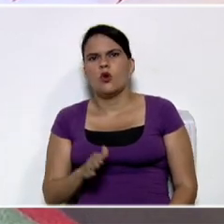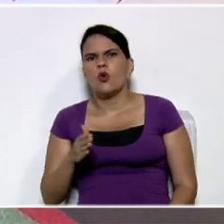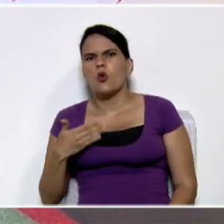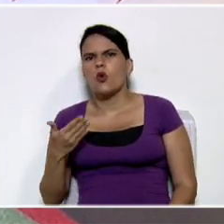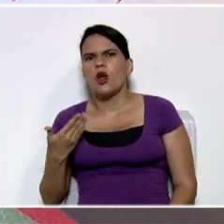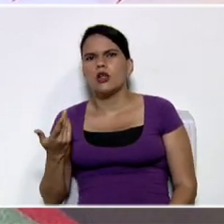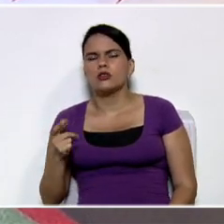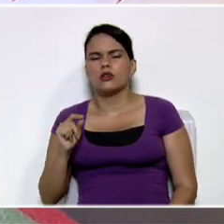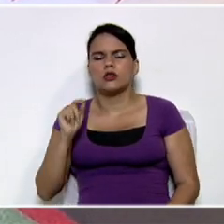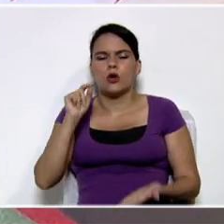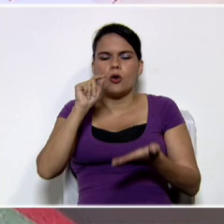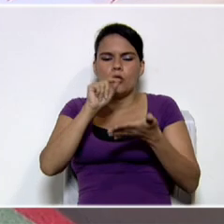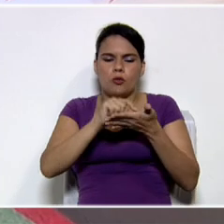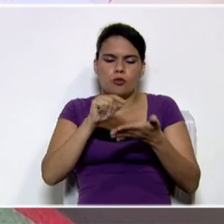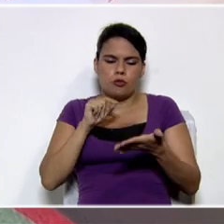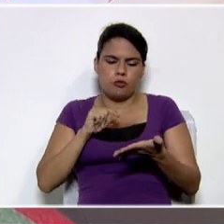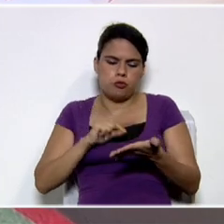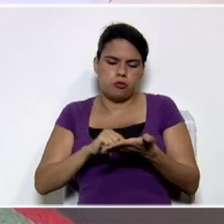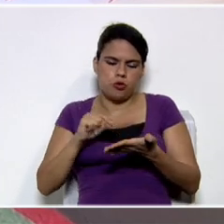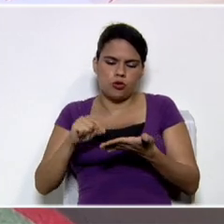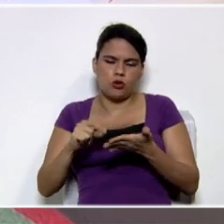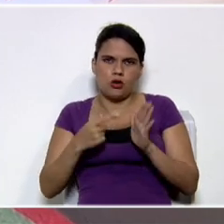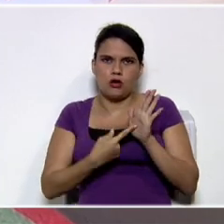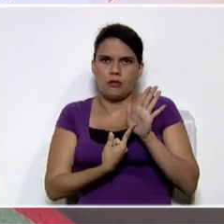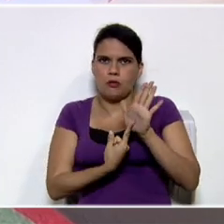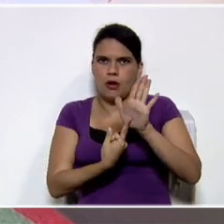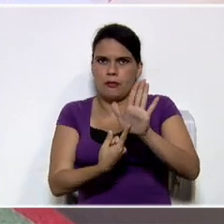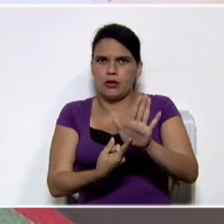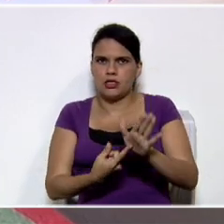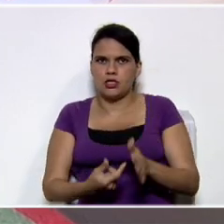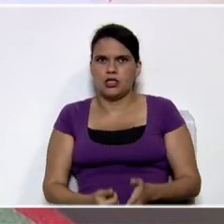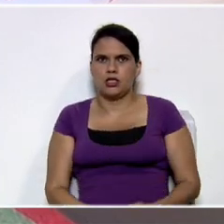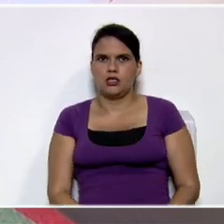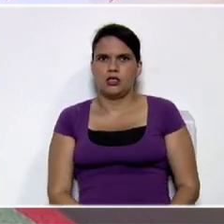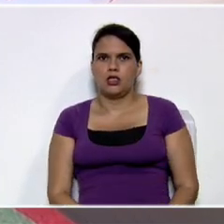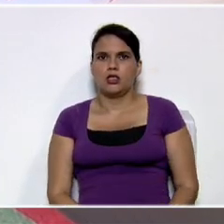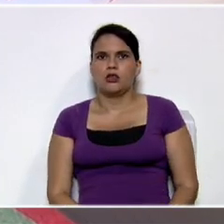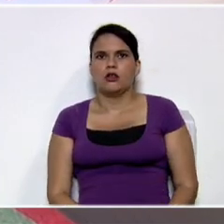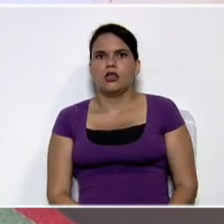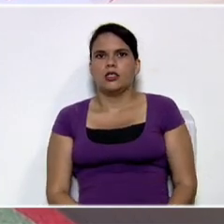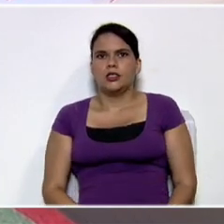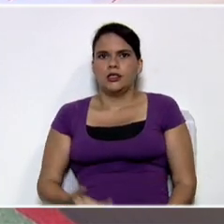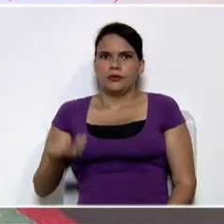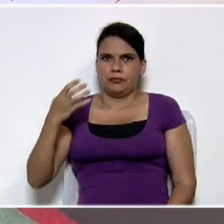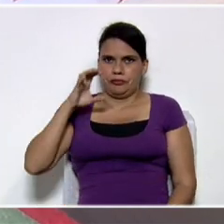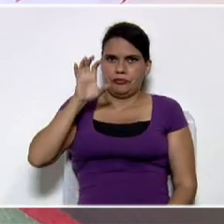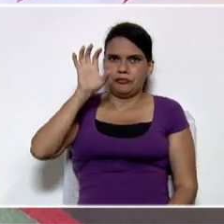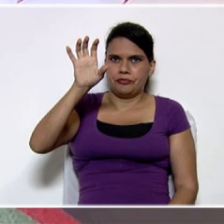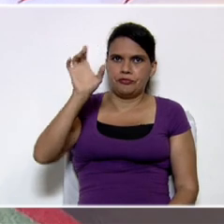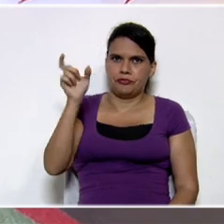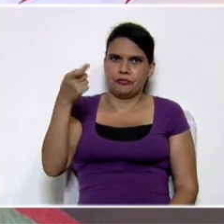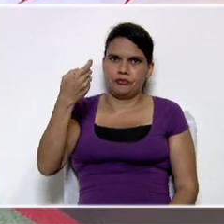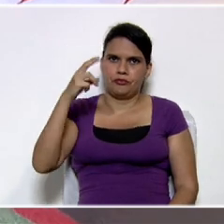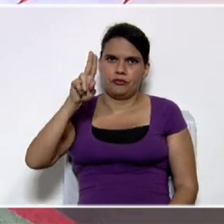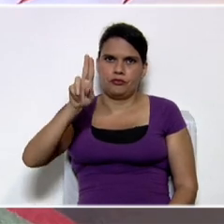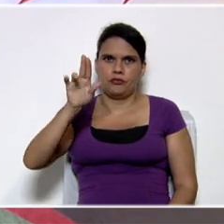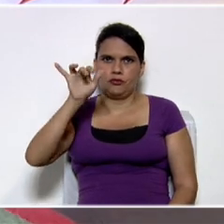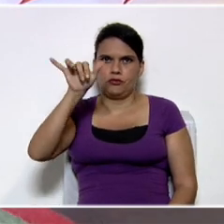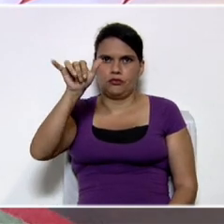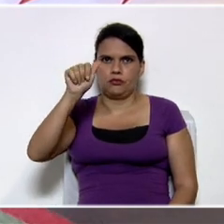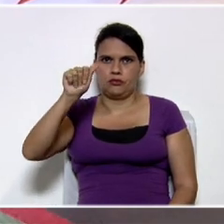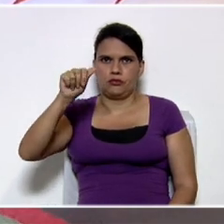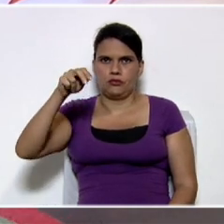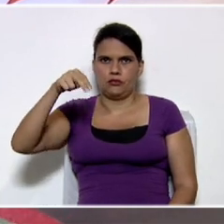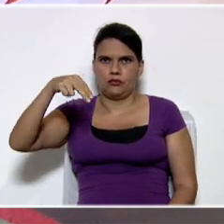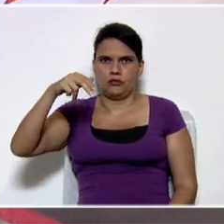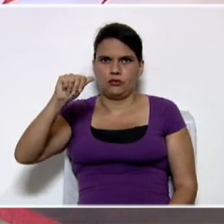4 puntos cardinales que vamos a presentar dentro de la República Cooperativa de Guyana. Y, por supuesto, comenzamos con el norte. Hacia el